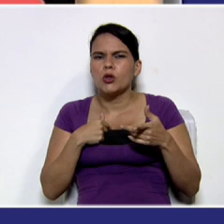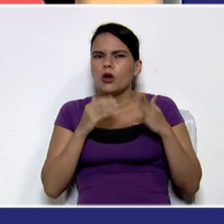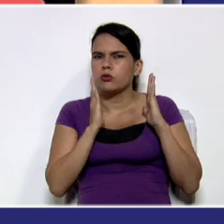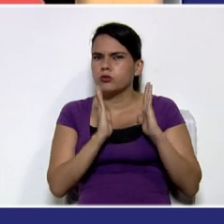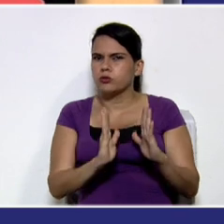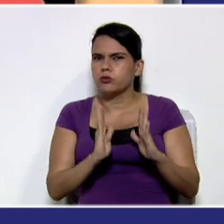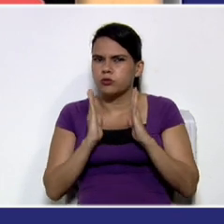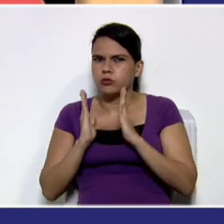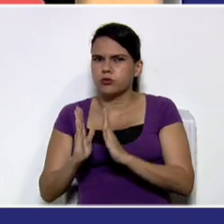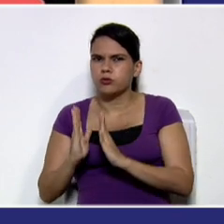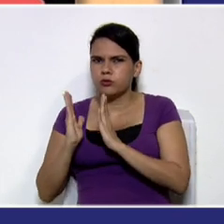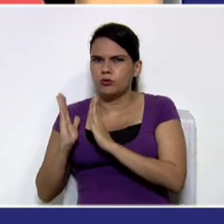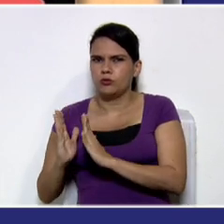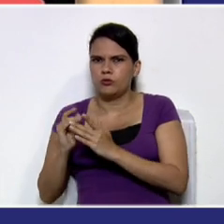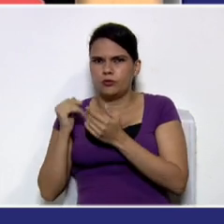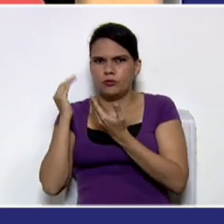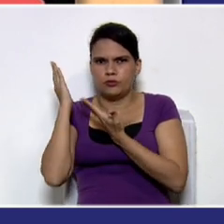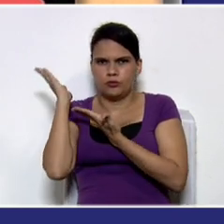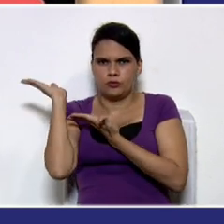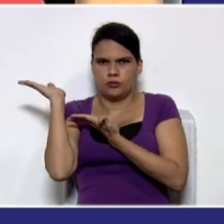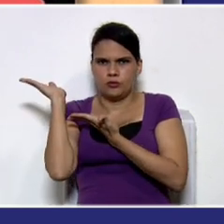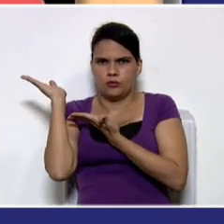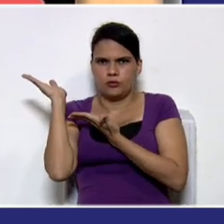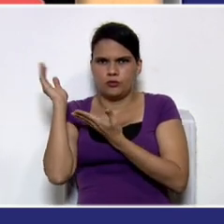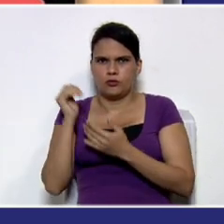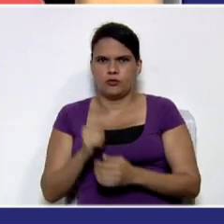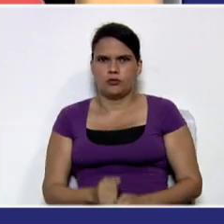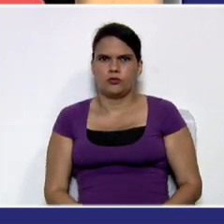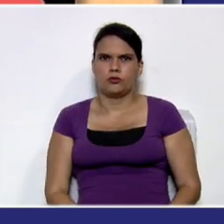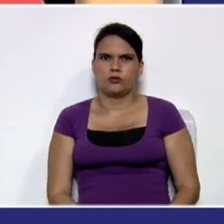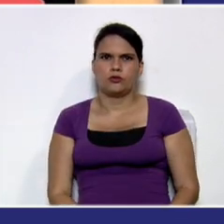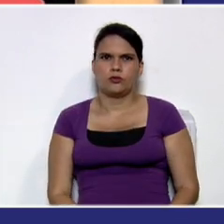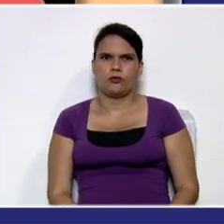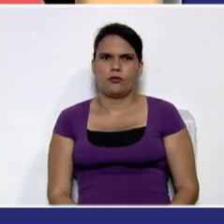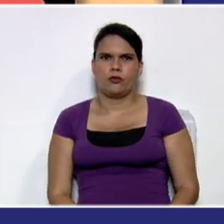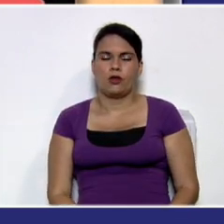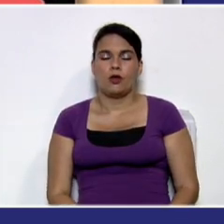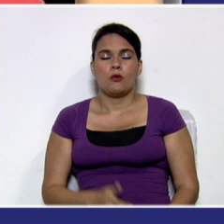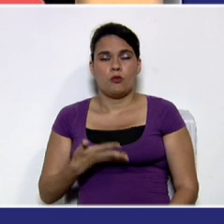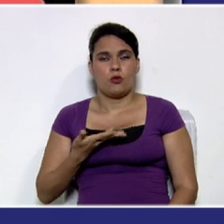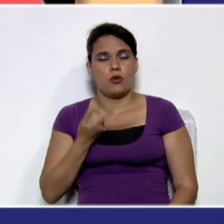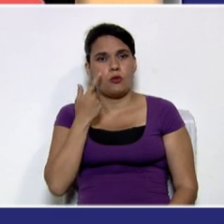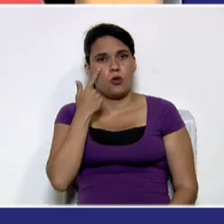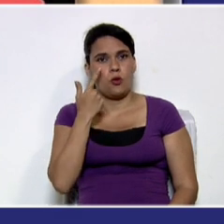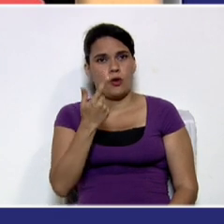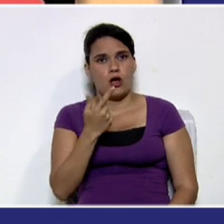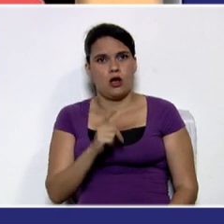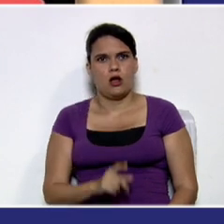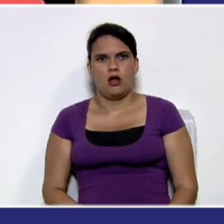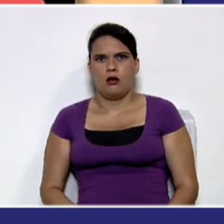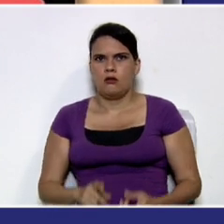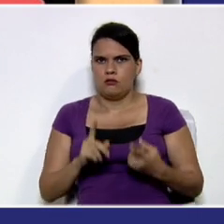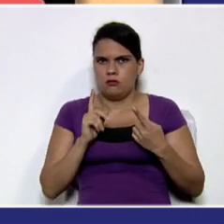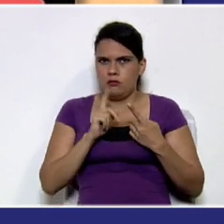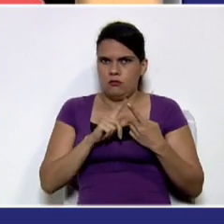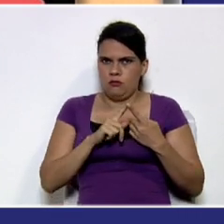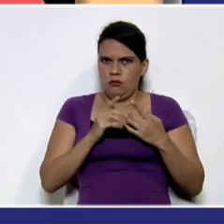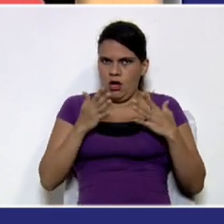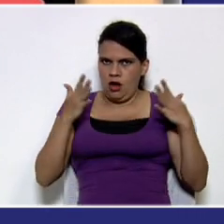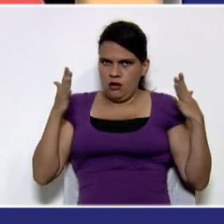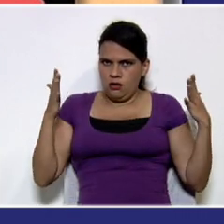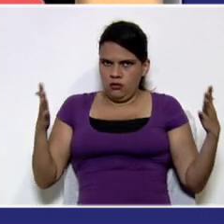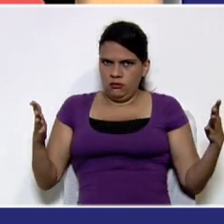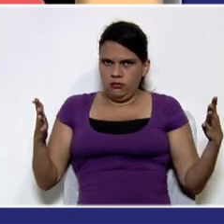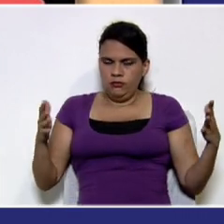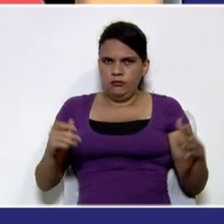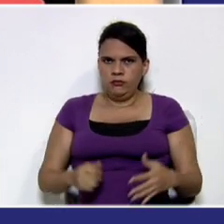estas regiones y para ello vamos a trabajar con el siguiente cartograma. Como podemos observar, una de las regiones más grandes es